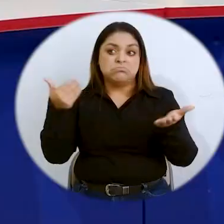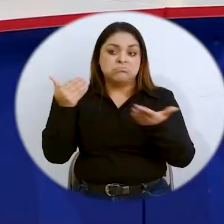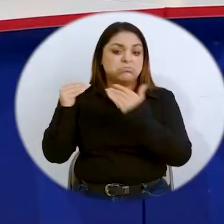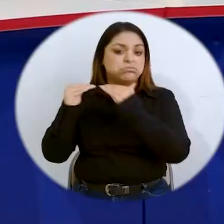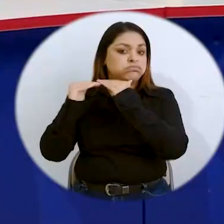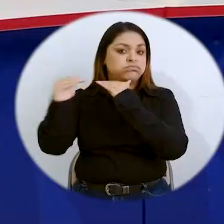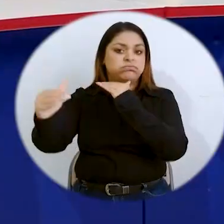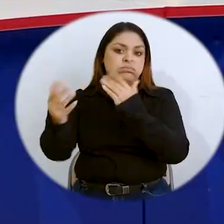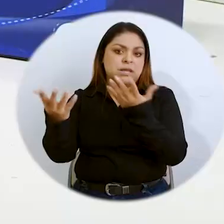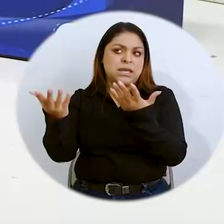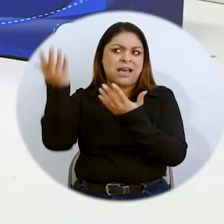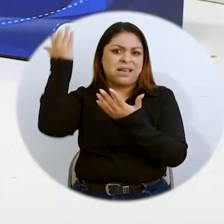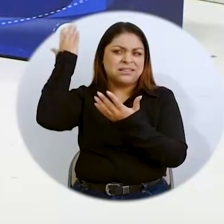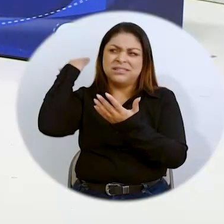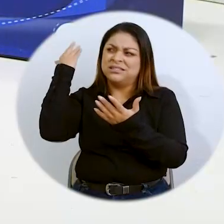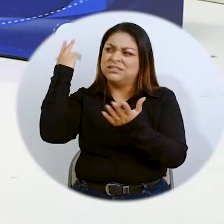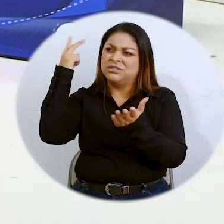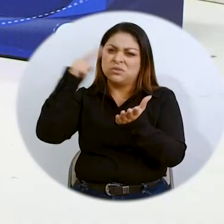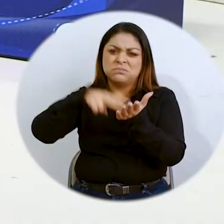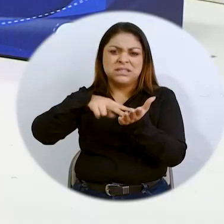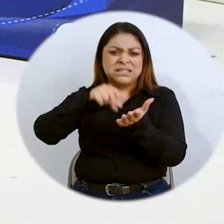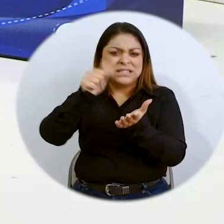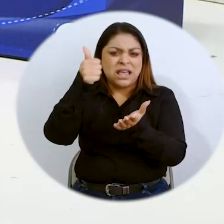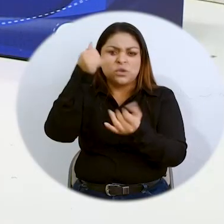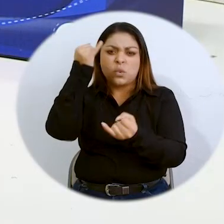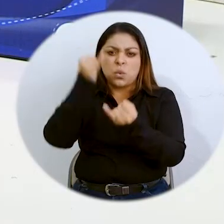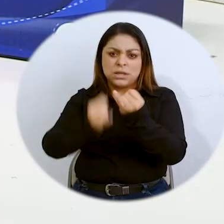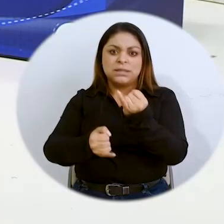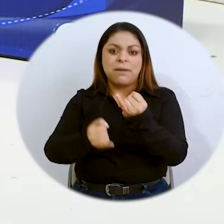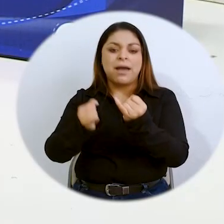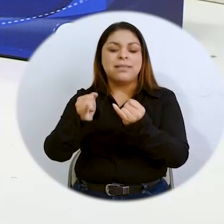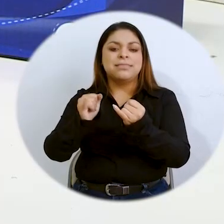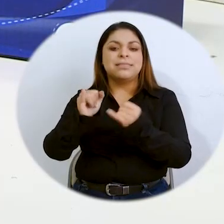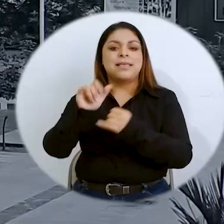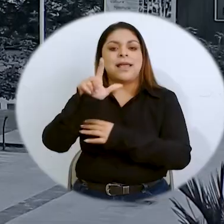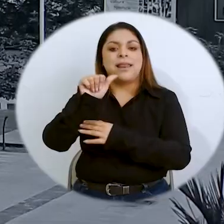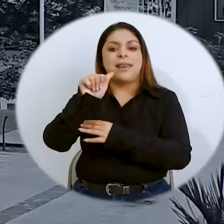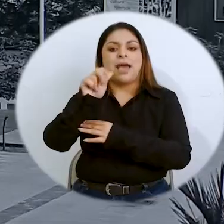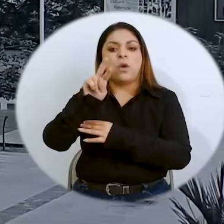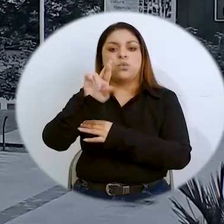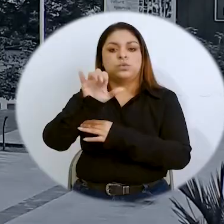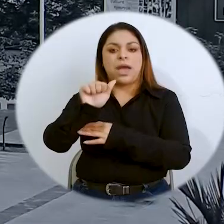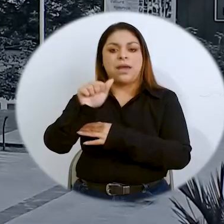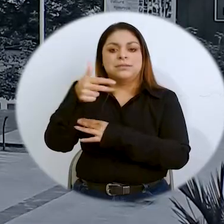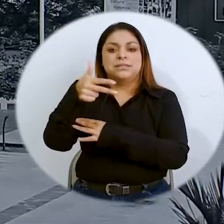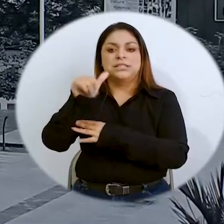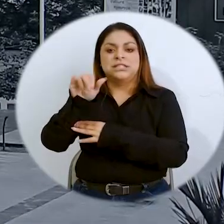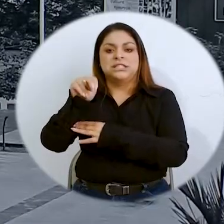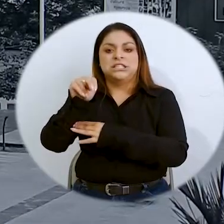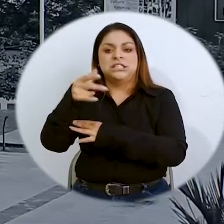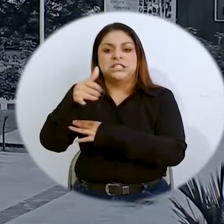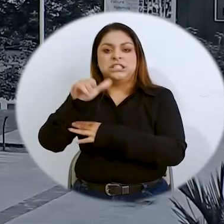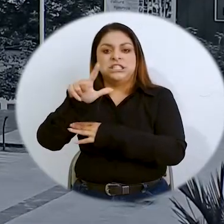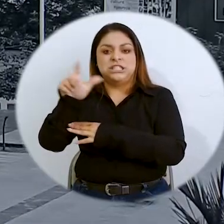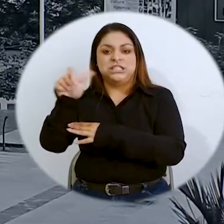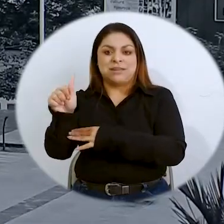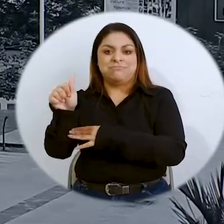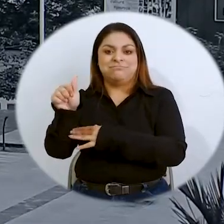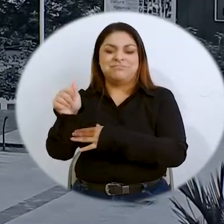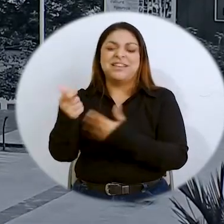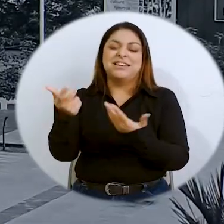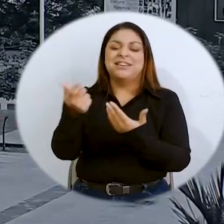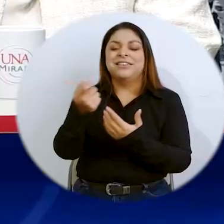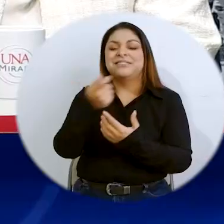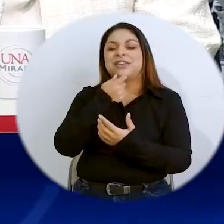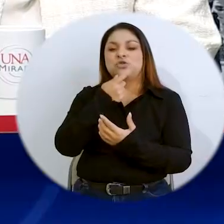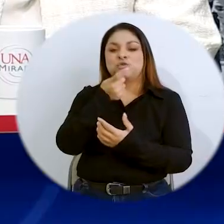sucedía desde el 2010, que fue la última vez con la elección de Laura Chinchilla. Llamativo el hecho de que una mujer regrese a la presidencia,